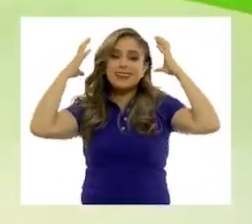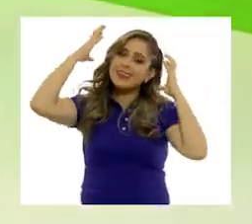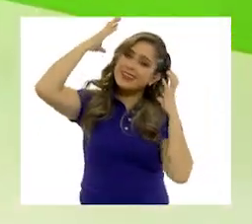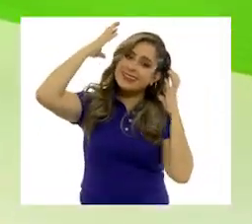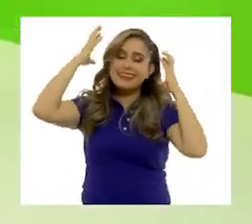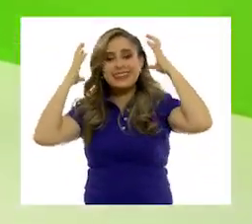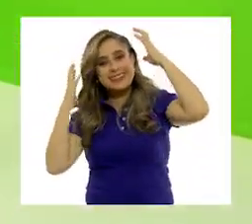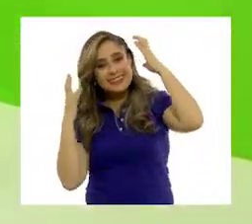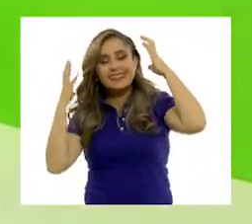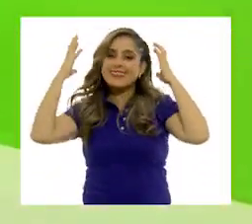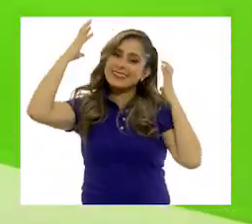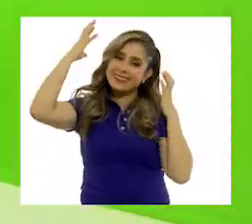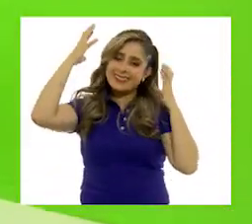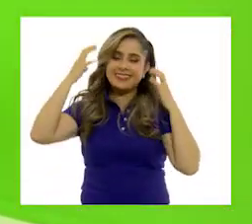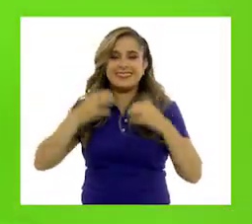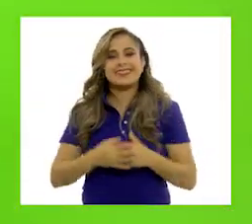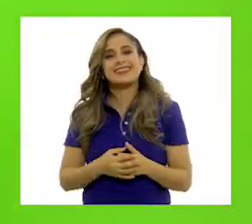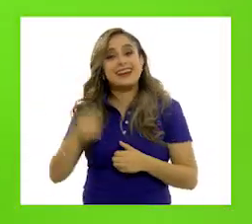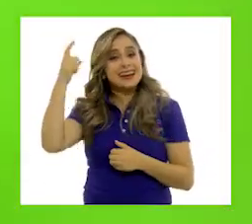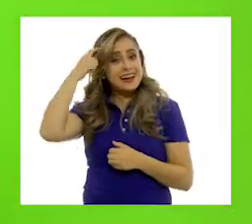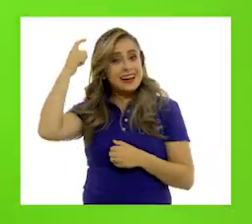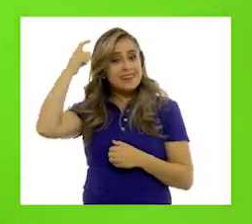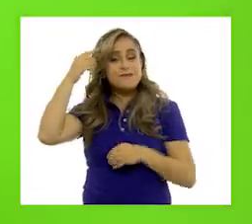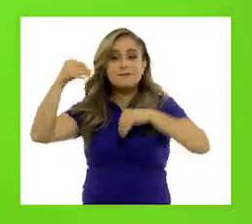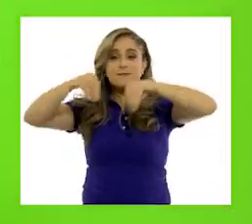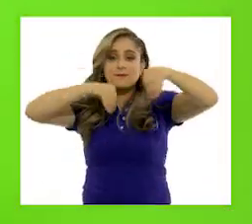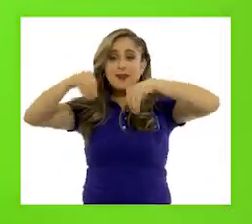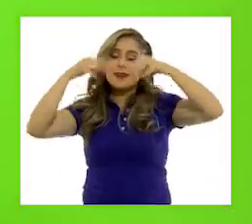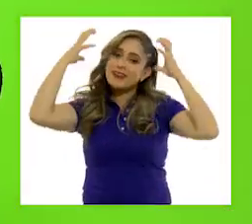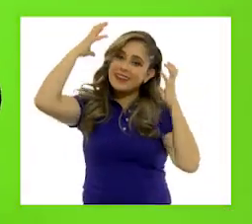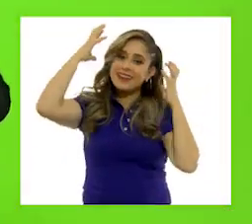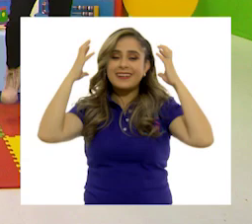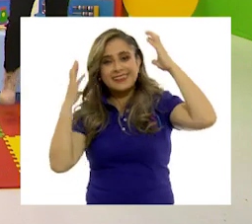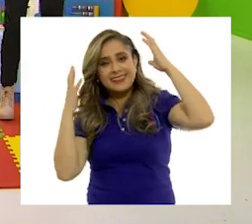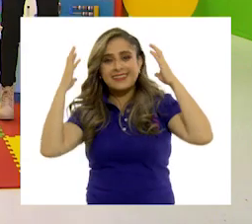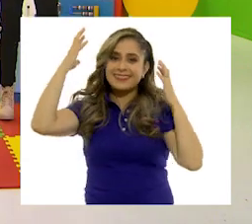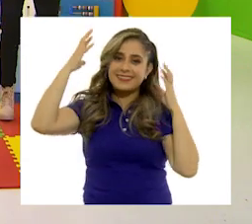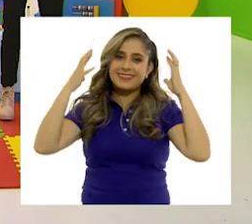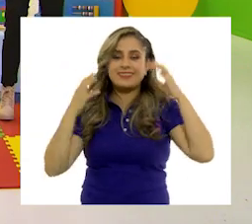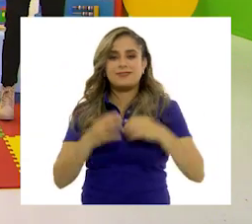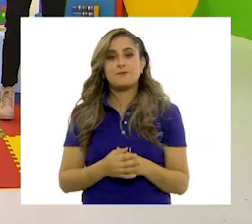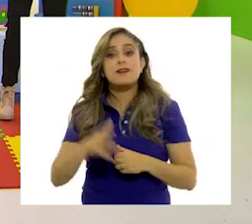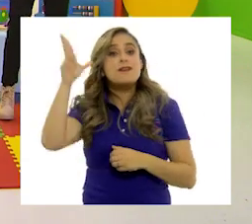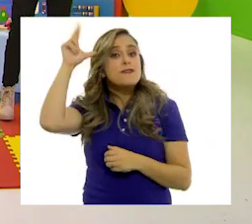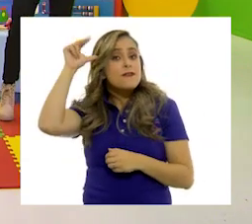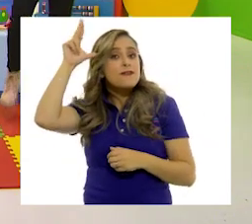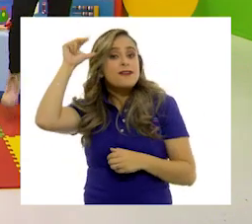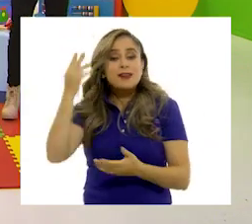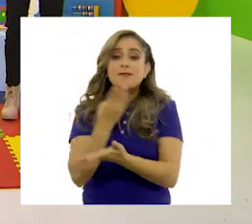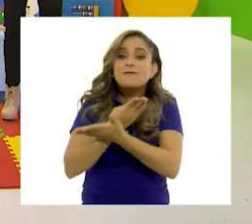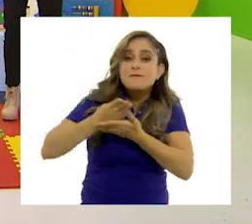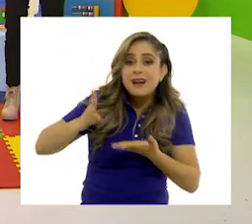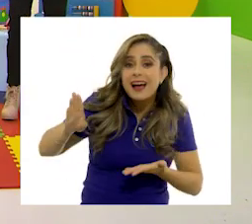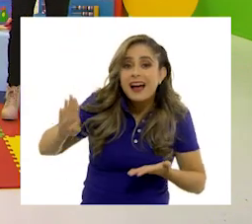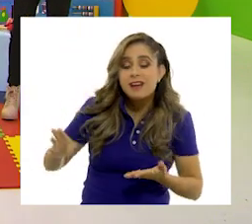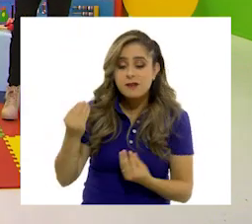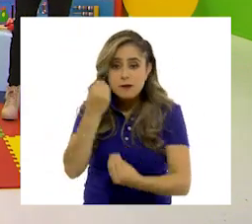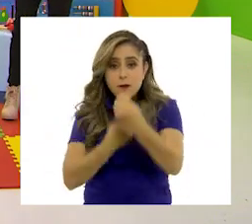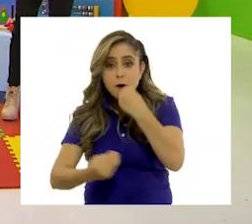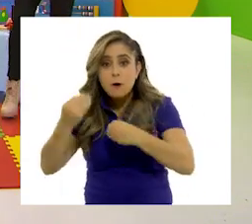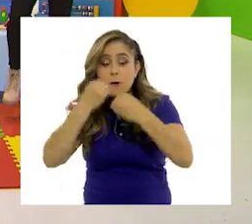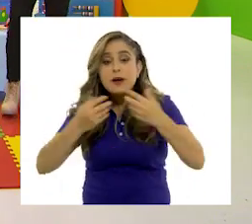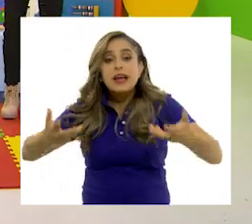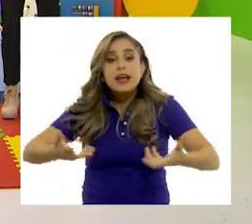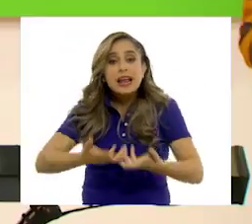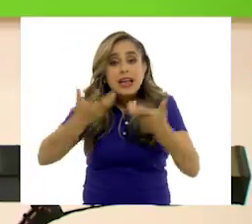así. Así, así, así, la cabeza mueve así. Conejito blanco come